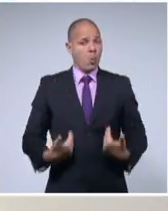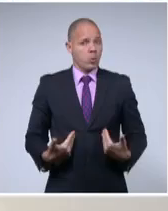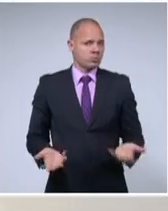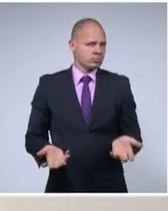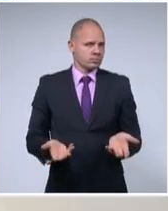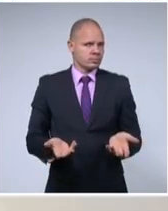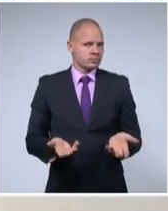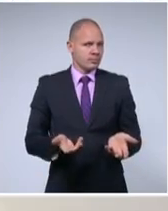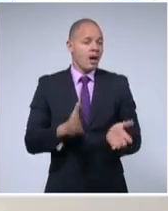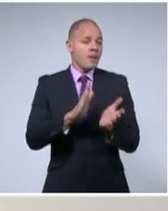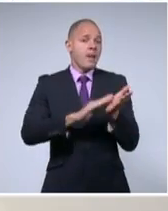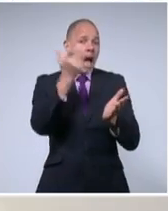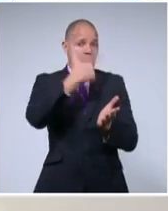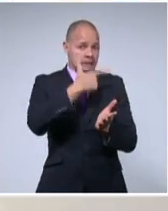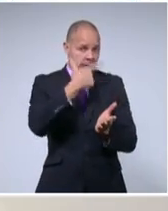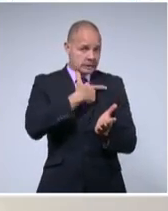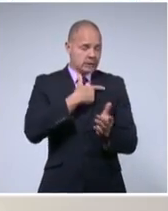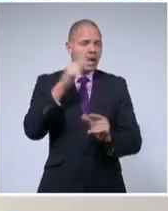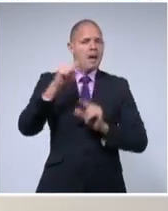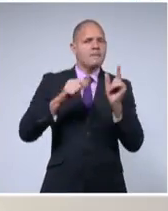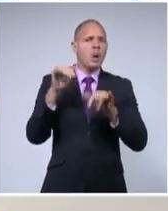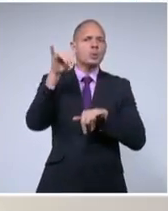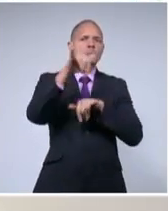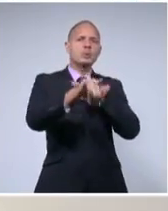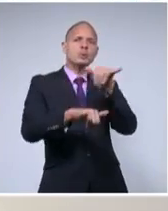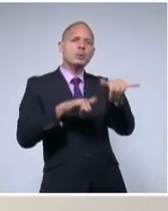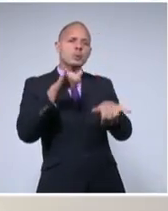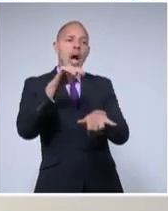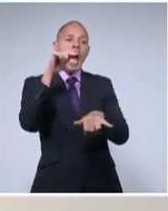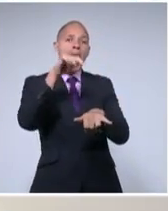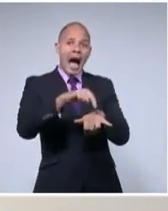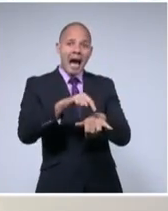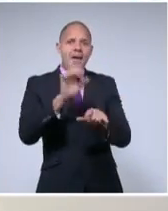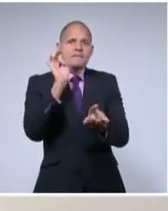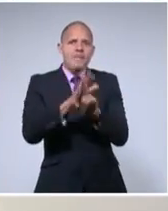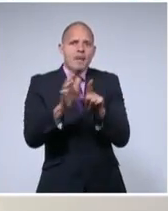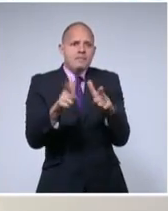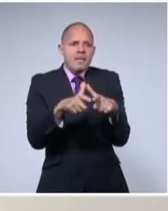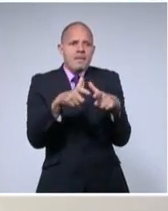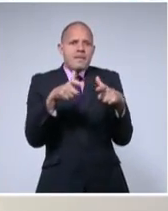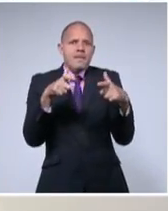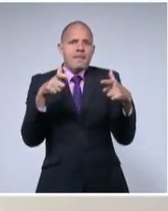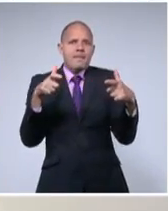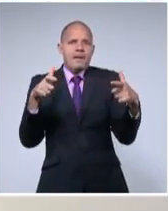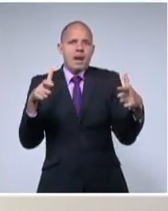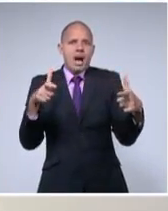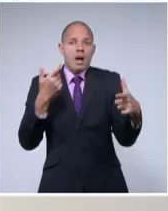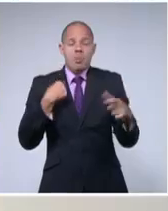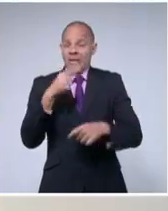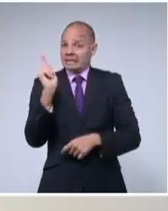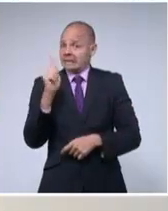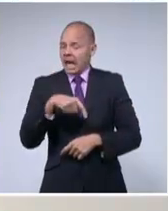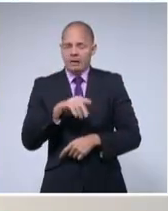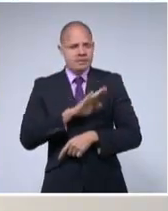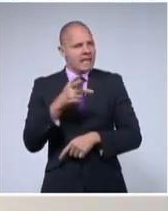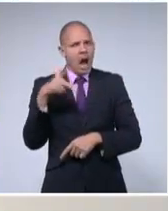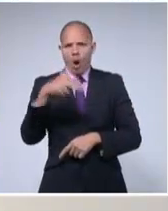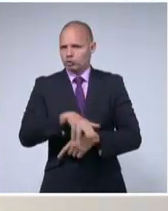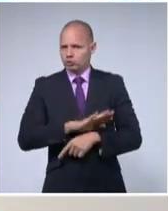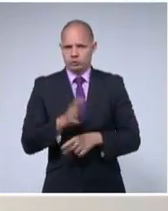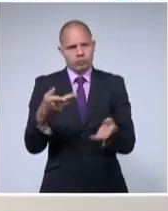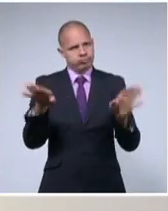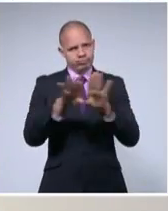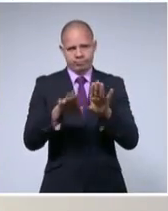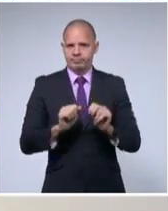de COVID-19 procedentes del exterior encendían las alarmas y de qué manera tras la rápida propagación en la comunidad. No